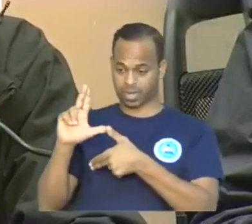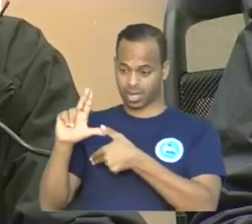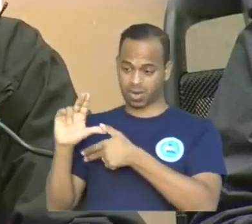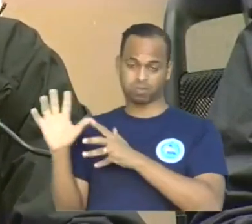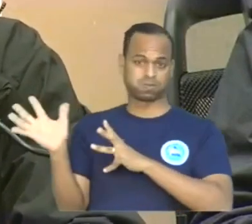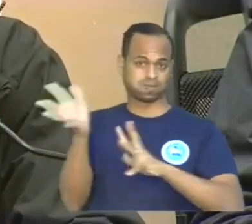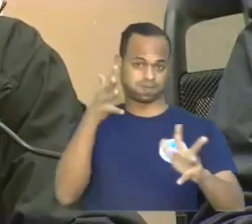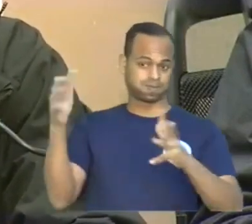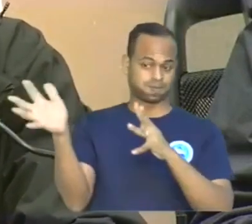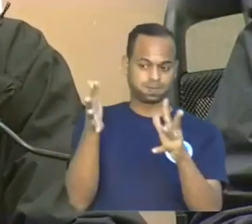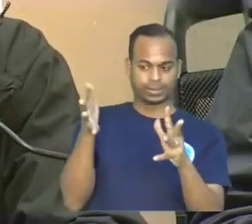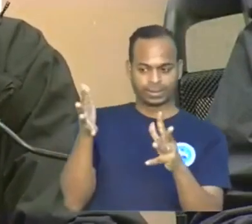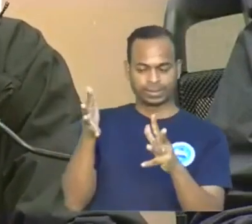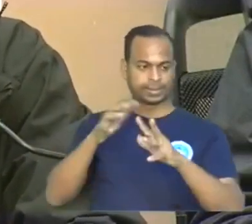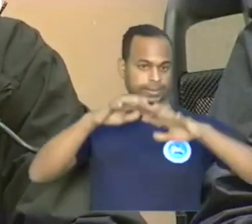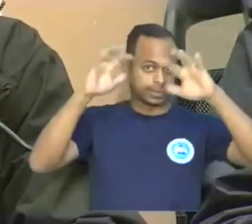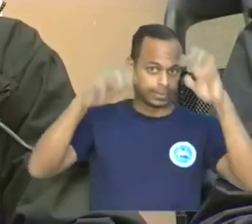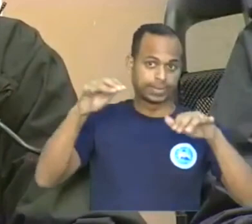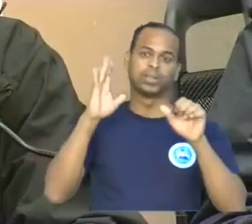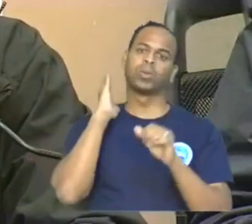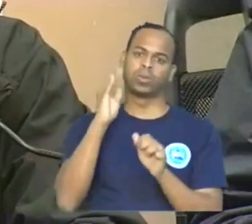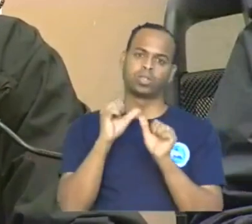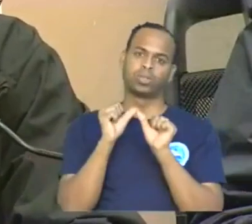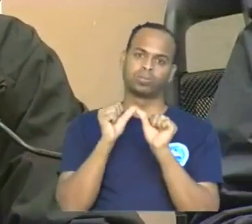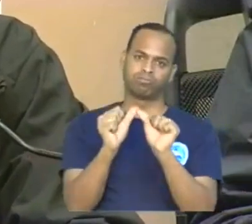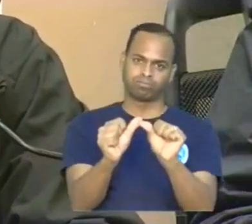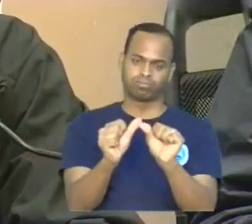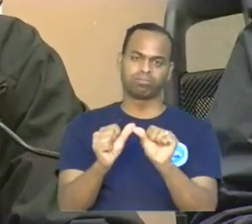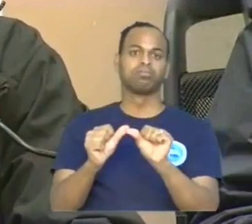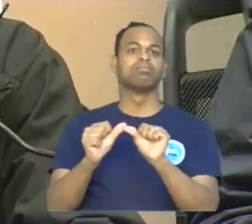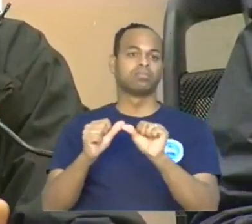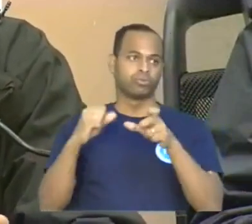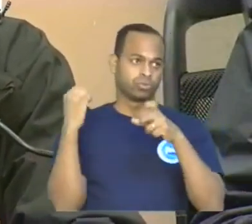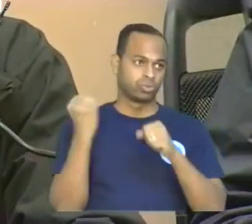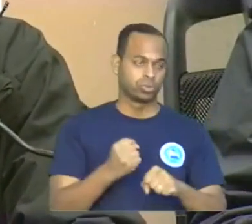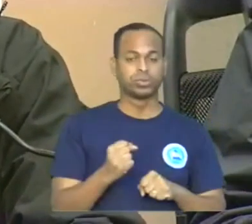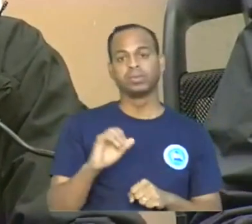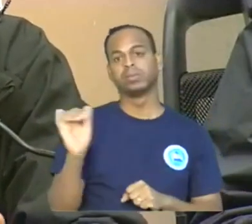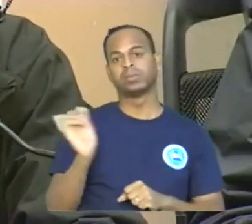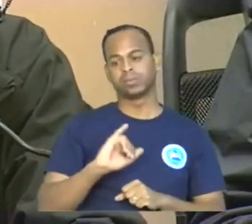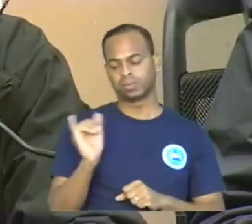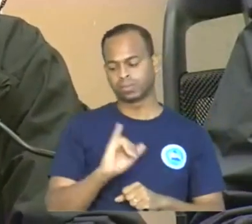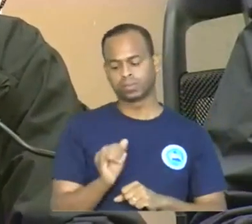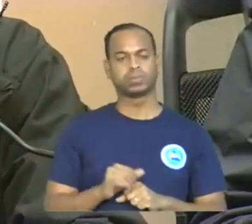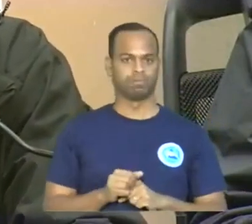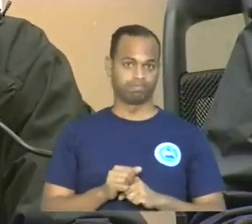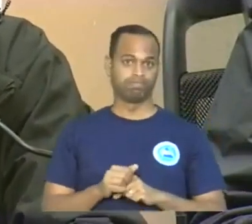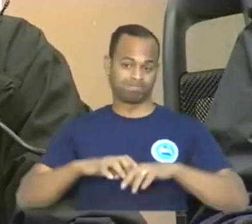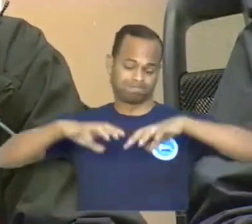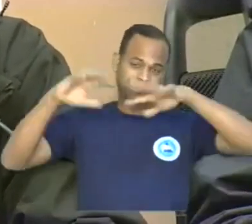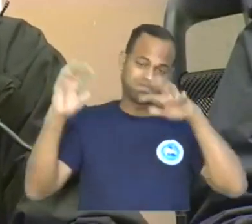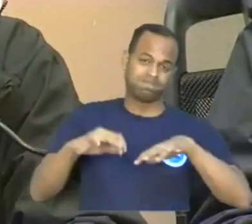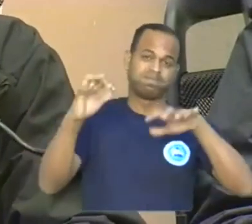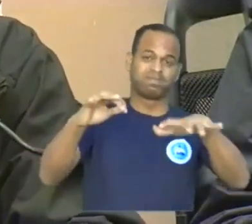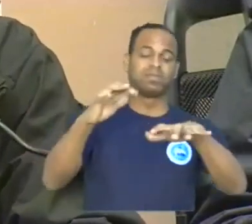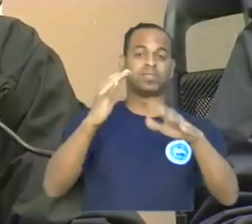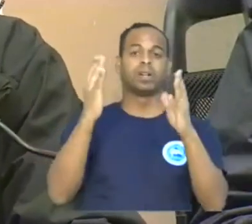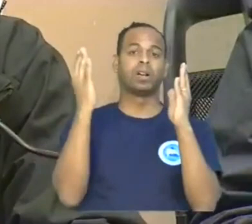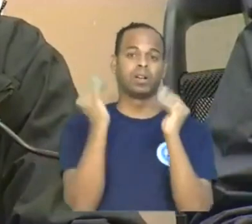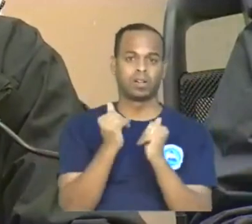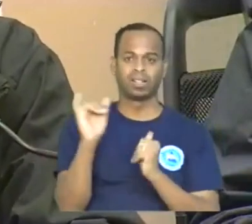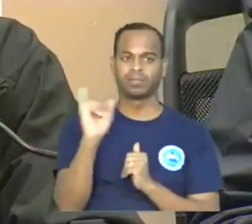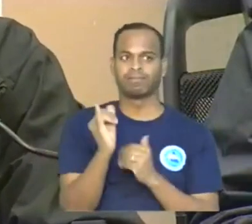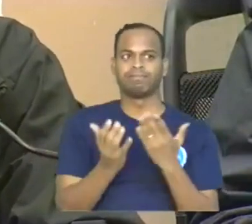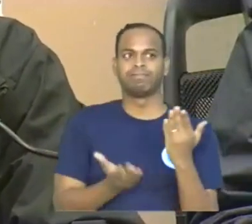fuerza de sus vientos, las precipitaciones continúan en la misma intensidad y la misma cuantía de ellas, esperándose incluso